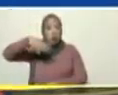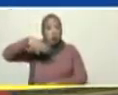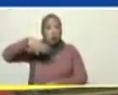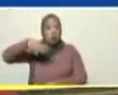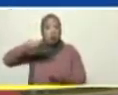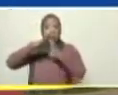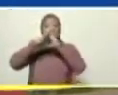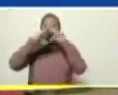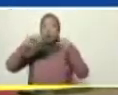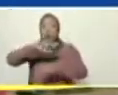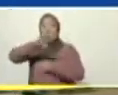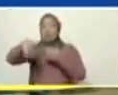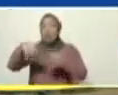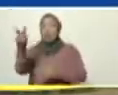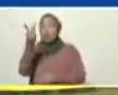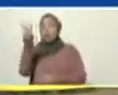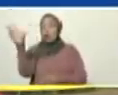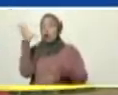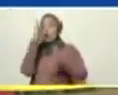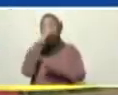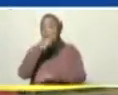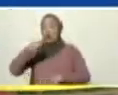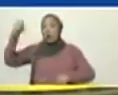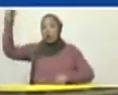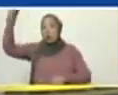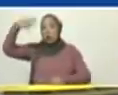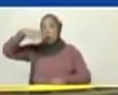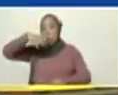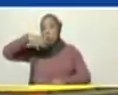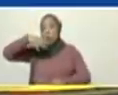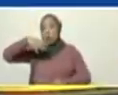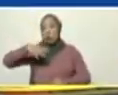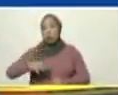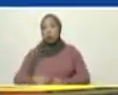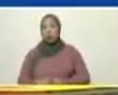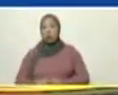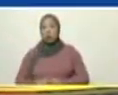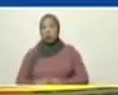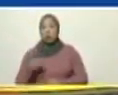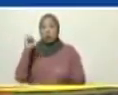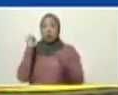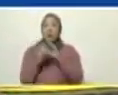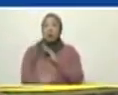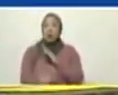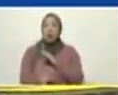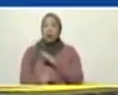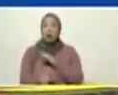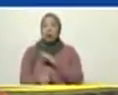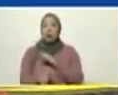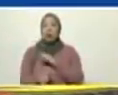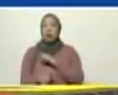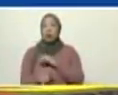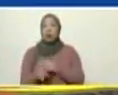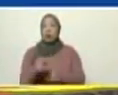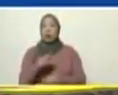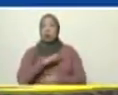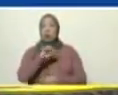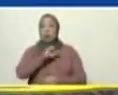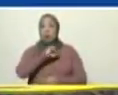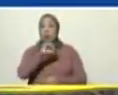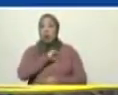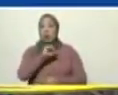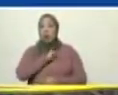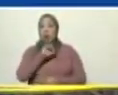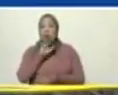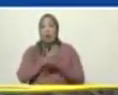sin luz a todo un país, y el momento que nos quedamos sin luz el presidente lanzó un mensaje, dijo nervios de acero,